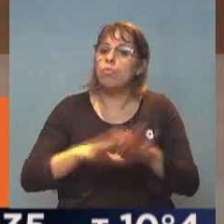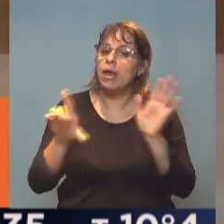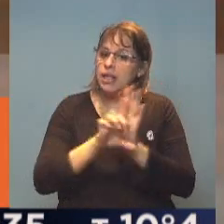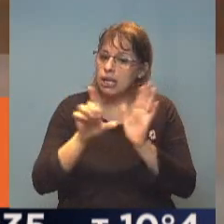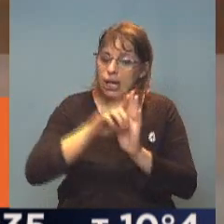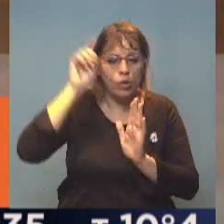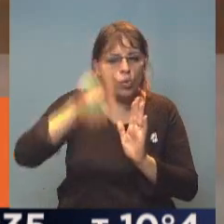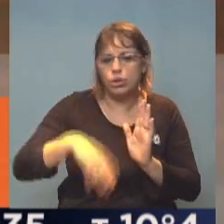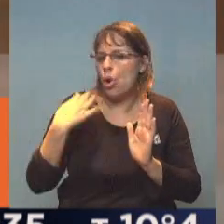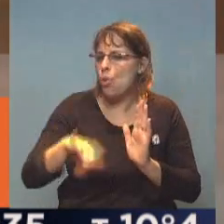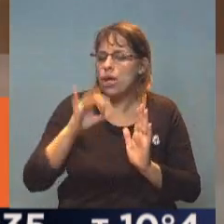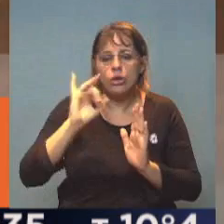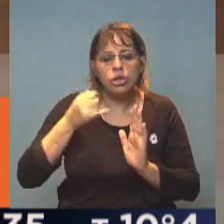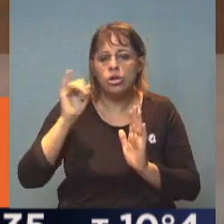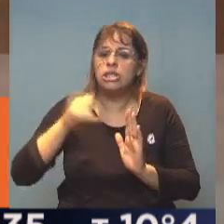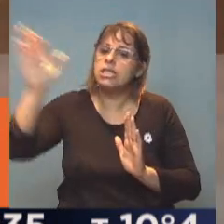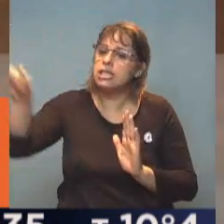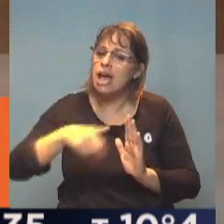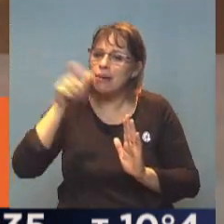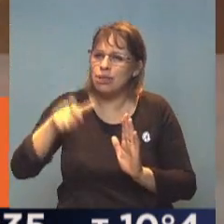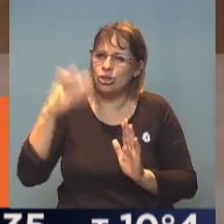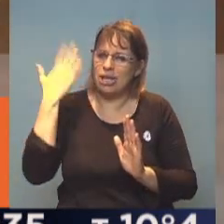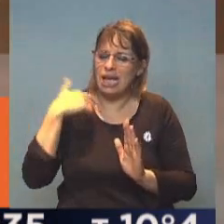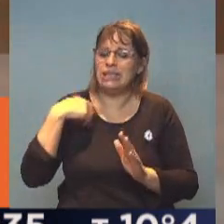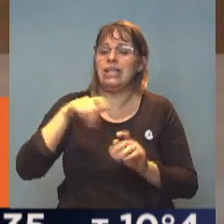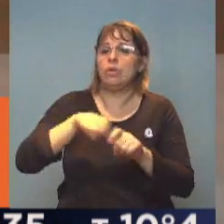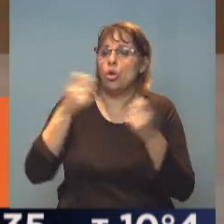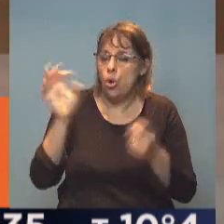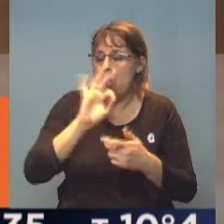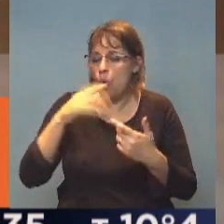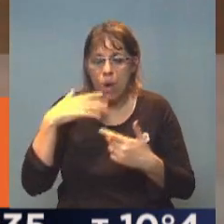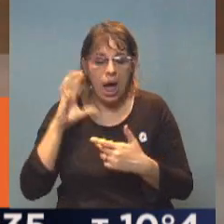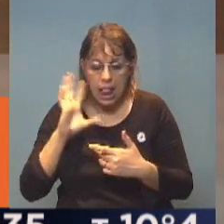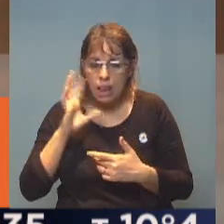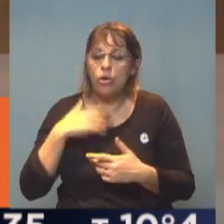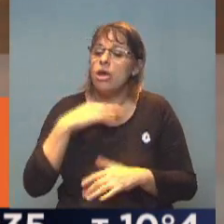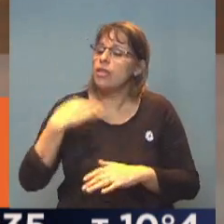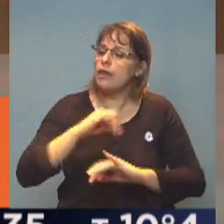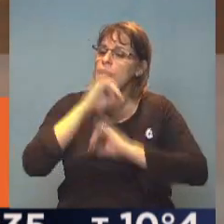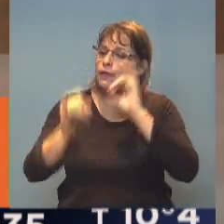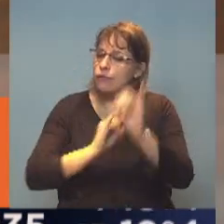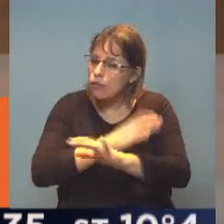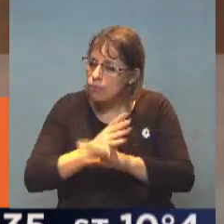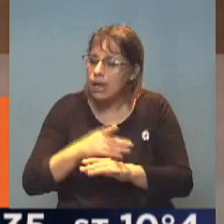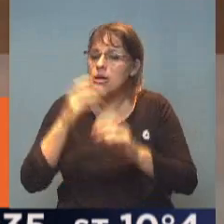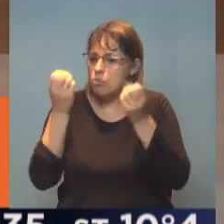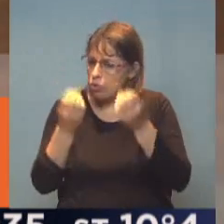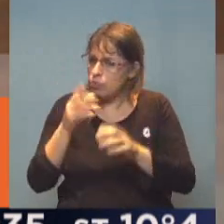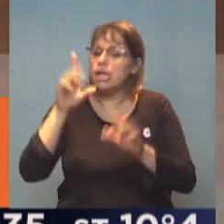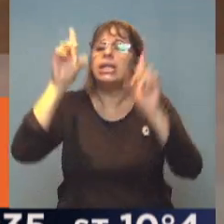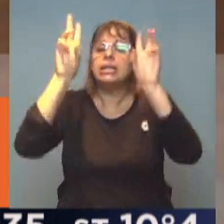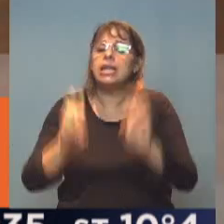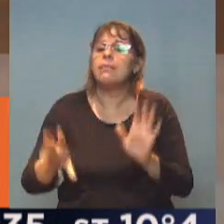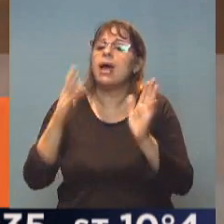está obligado a citar a la víctima a escucharla e informarla y creo que está bueno no solamente por un tema de derecho sino por un tema de la